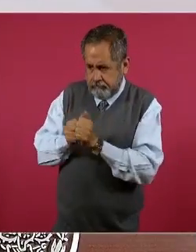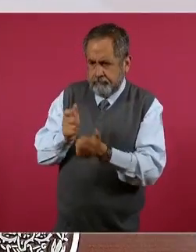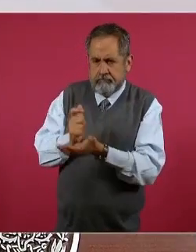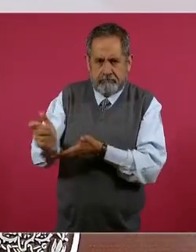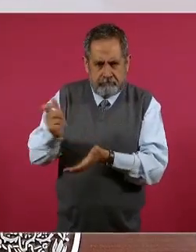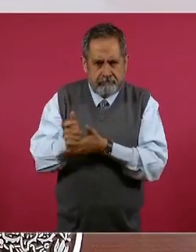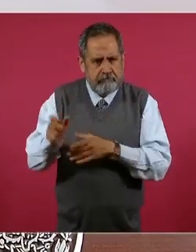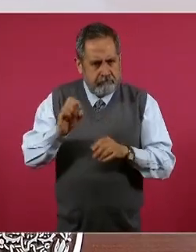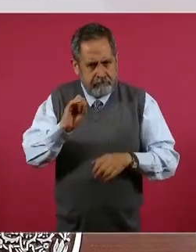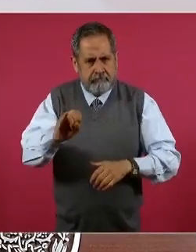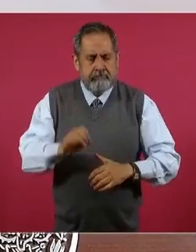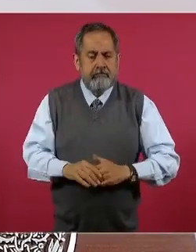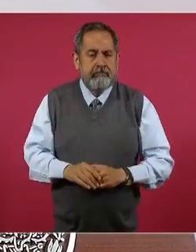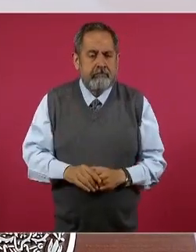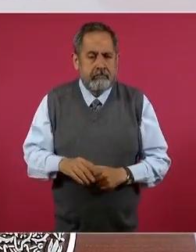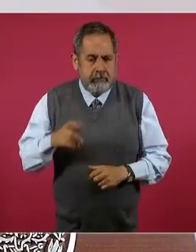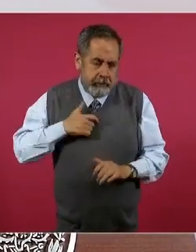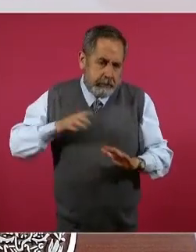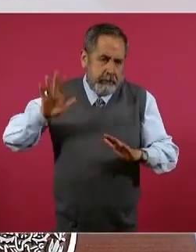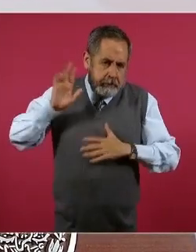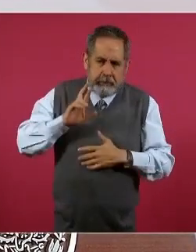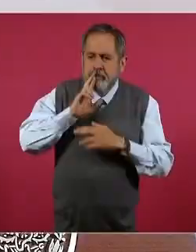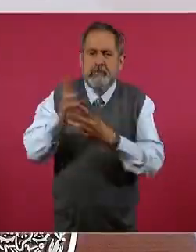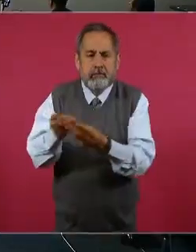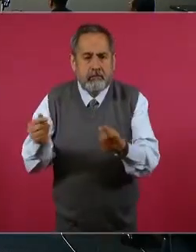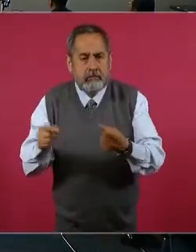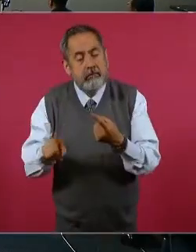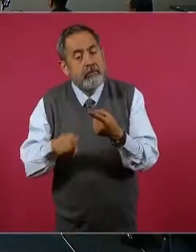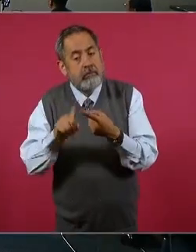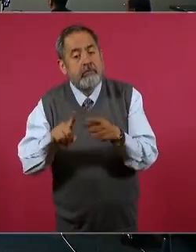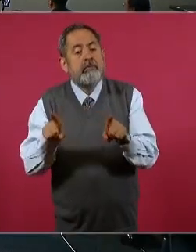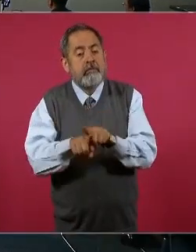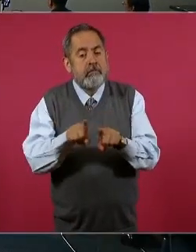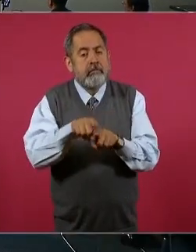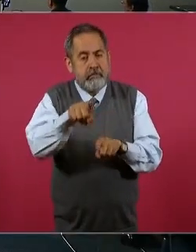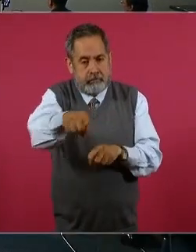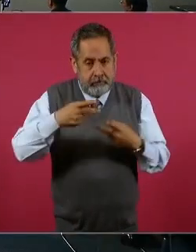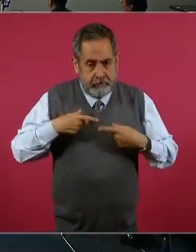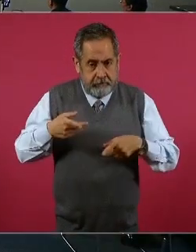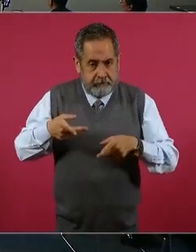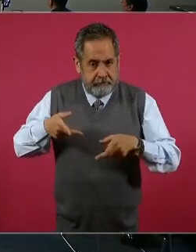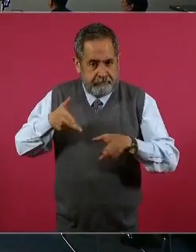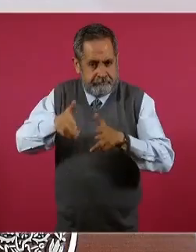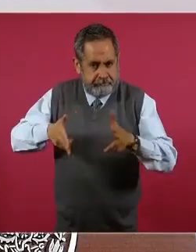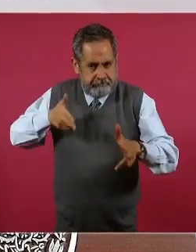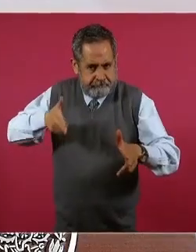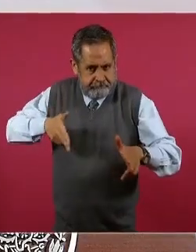pagar. Esa es una solución. Y lo mismo en el caso de los ferrocarriles.